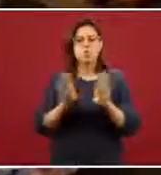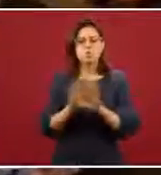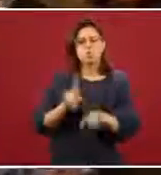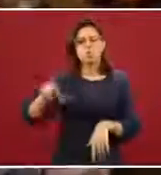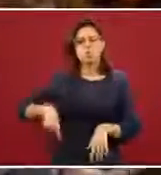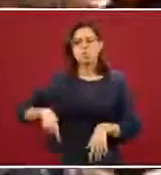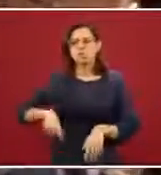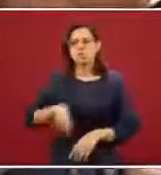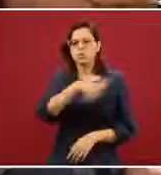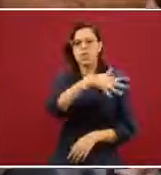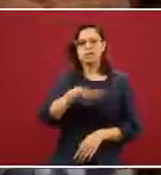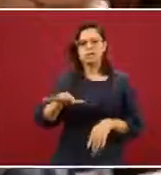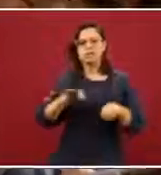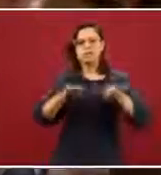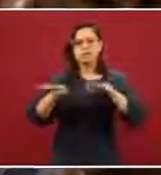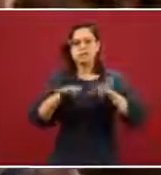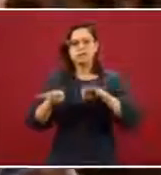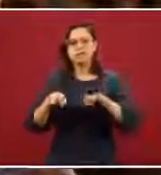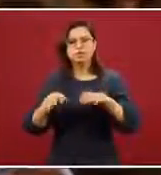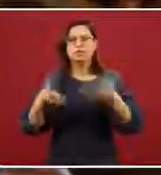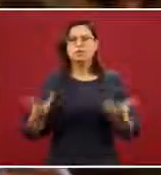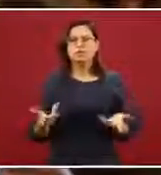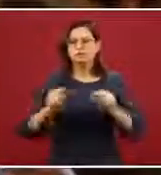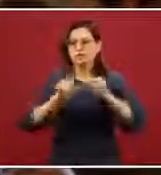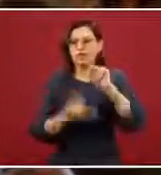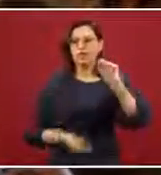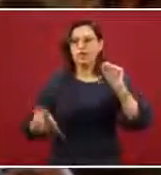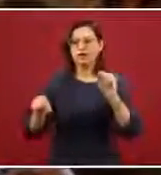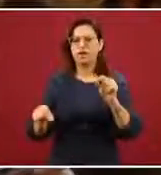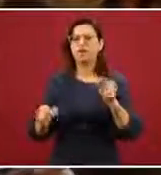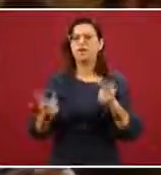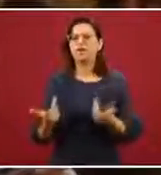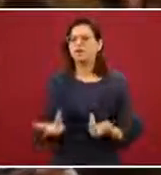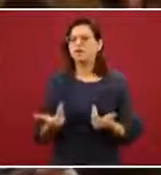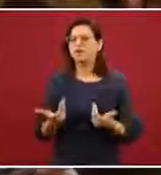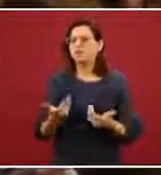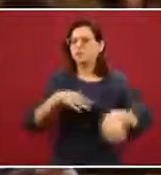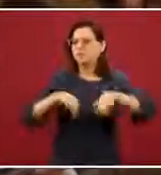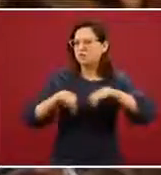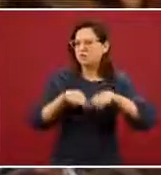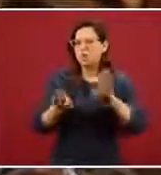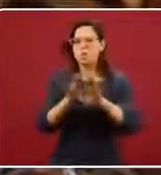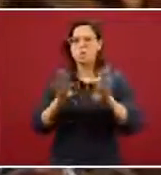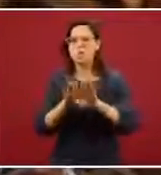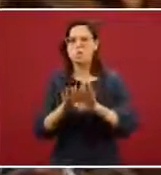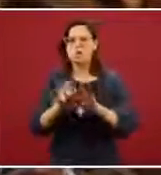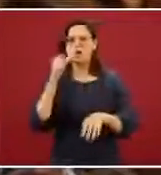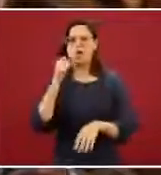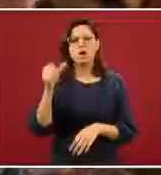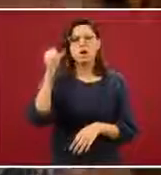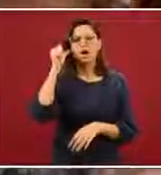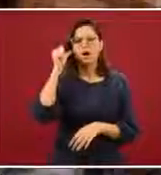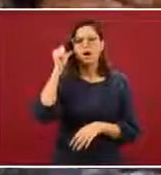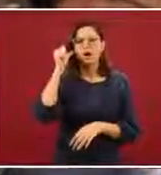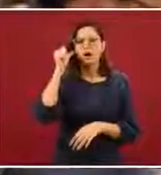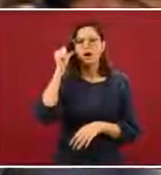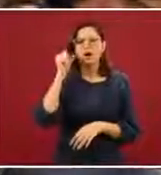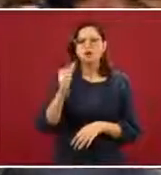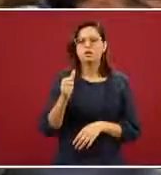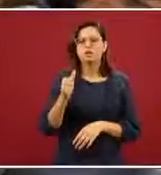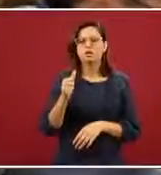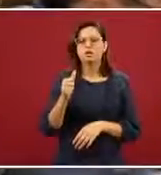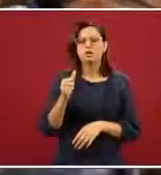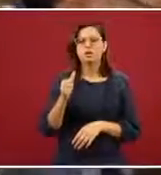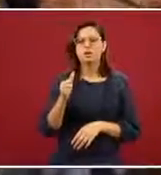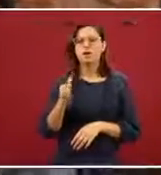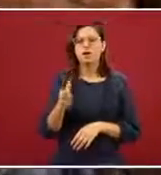gobierno en general en su conjunto? Me refiero a nivel federal. ¿En cuanto a qué? Ayer tuve la oportunidad de platicar por lo menos con tres colaboradores